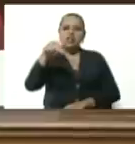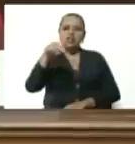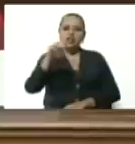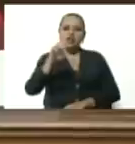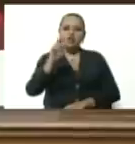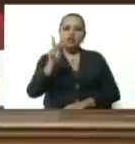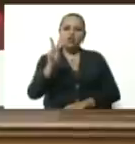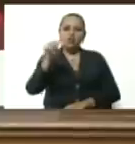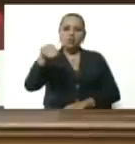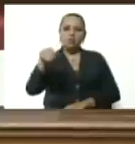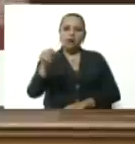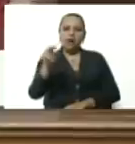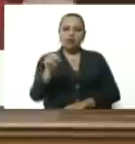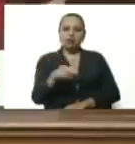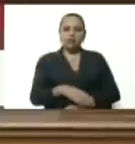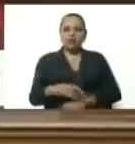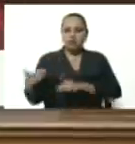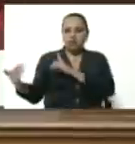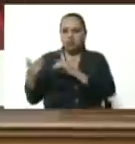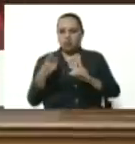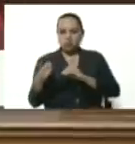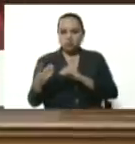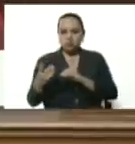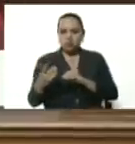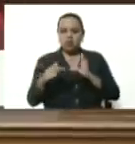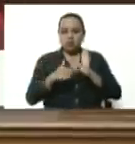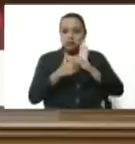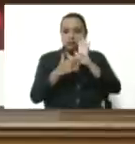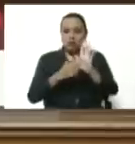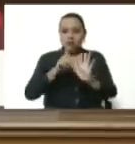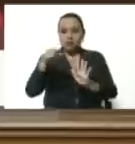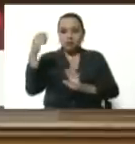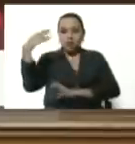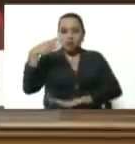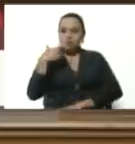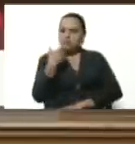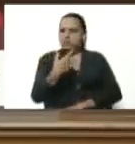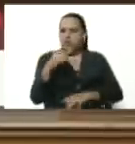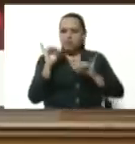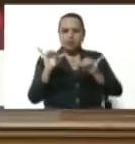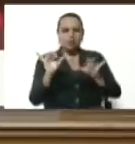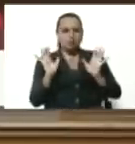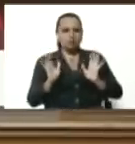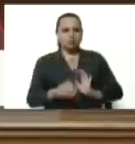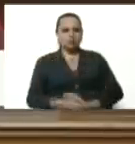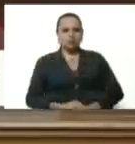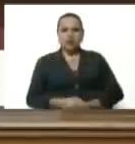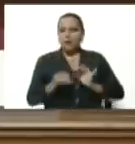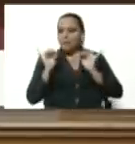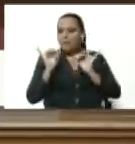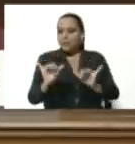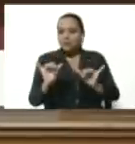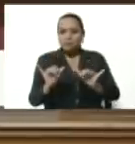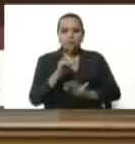conversaciones hechas y sacadas a la luz pública, decía lo mismo, exactamente lo